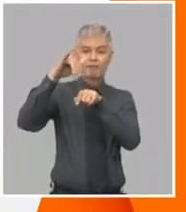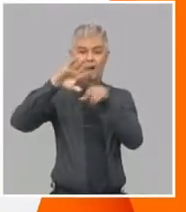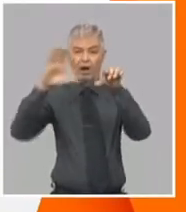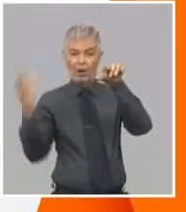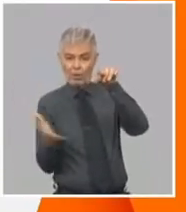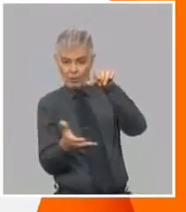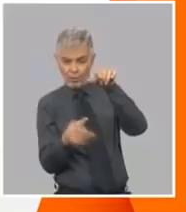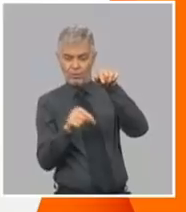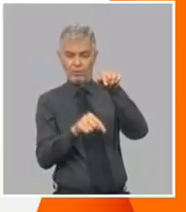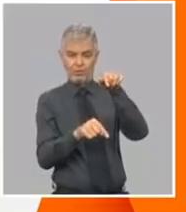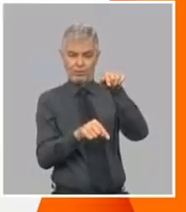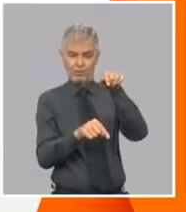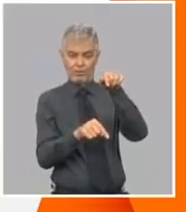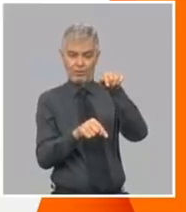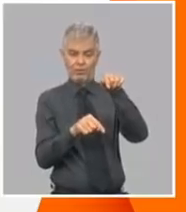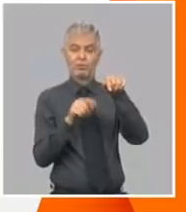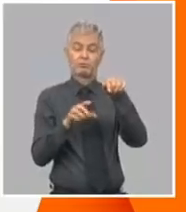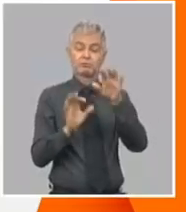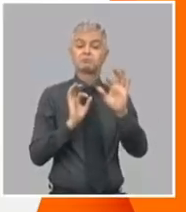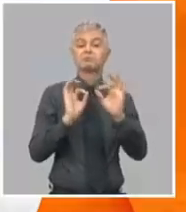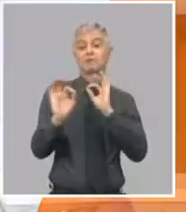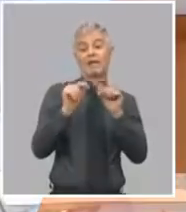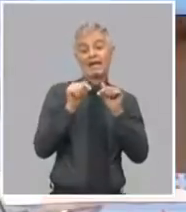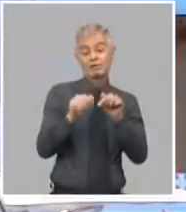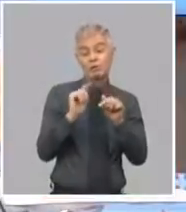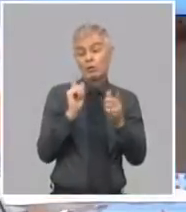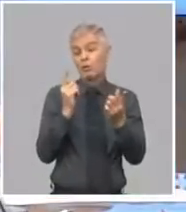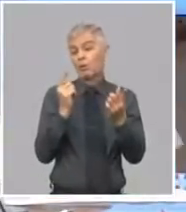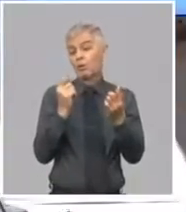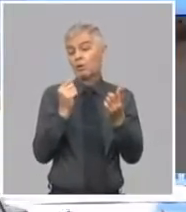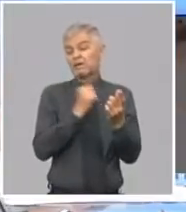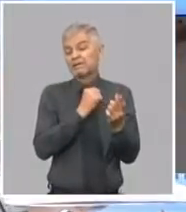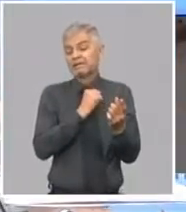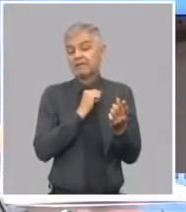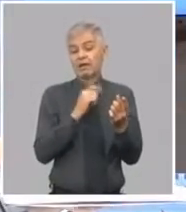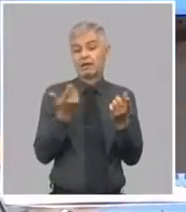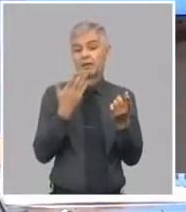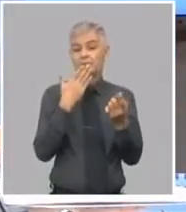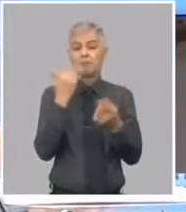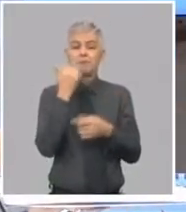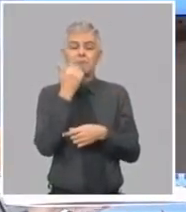agilizar los movimientos en el aeropuerto. Por supuesto, eso es